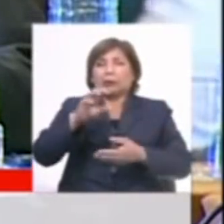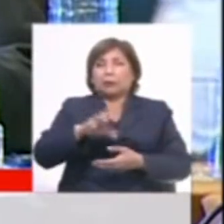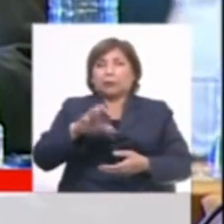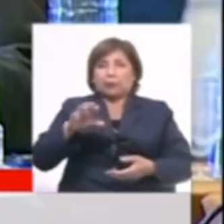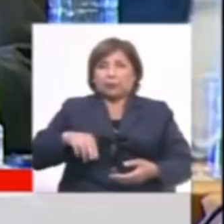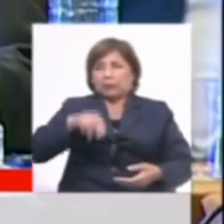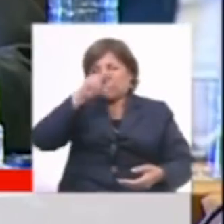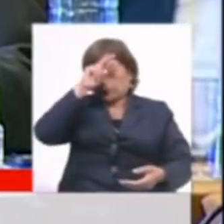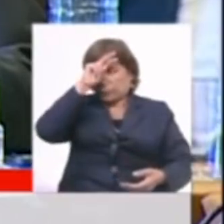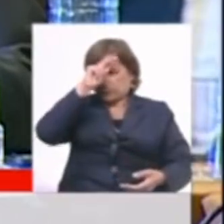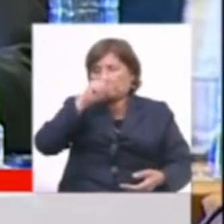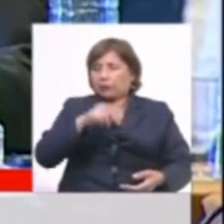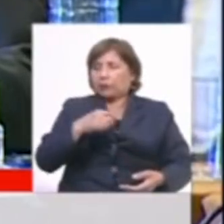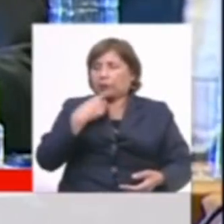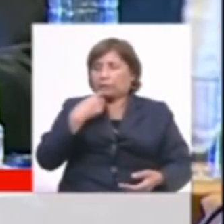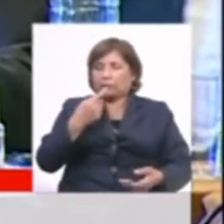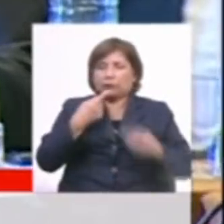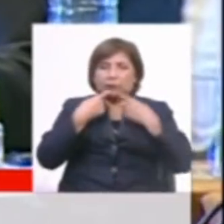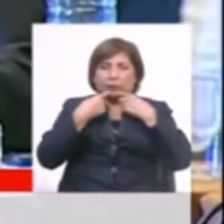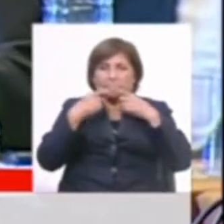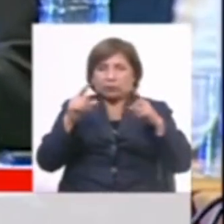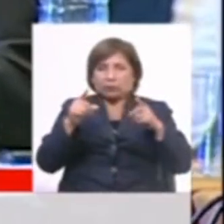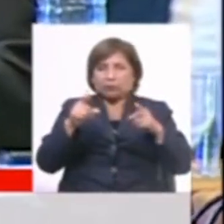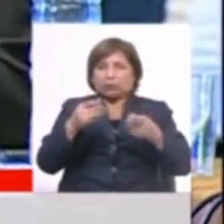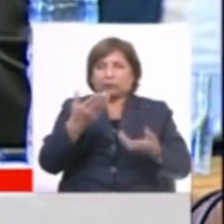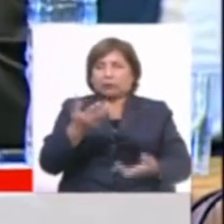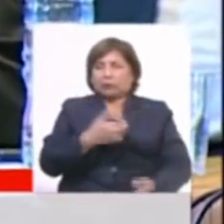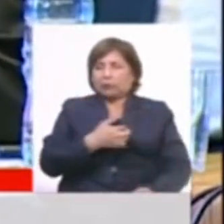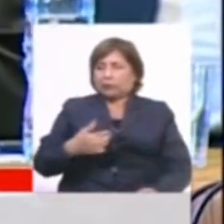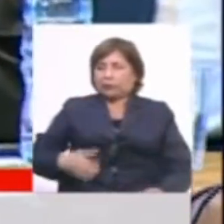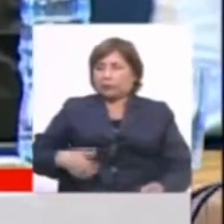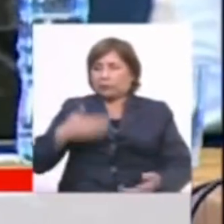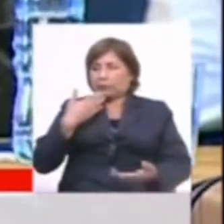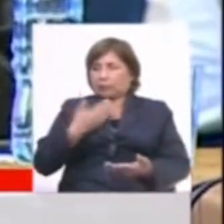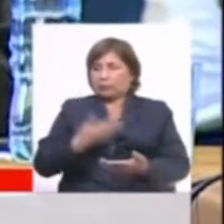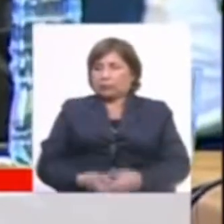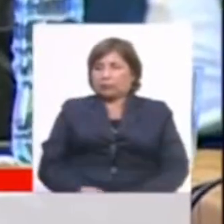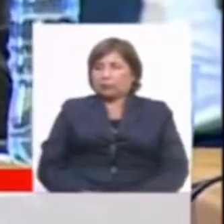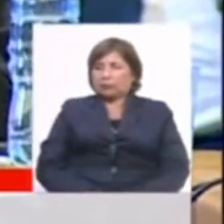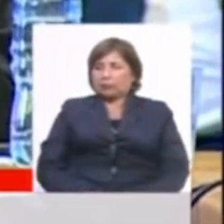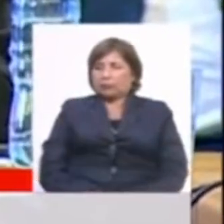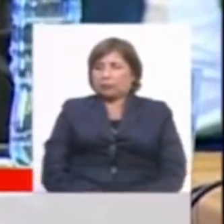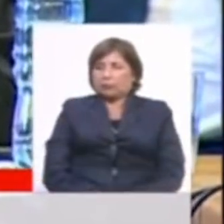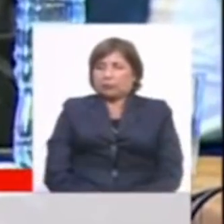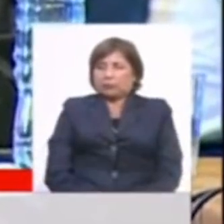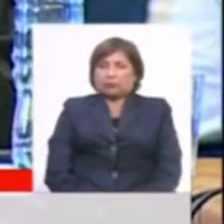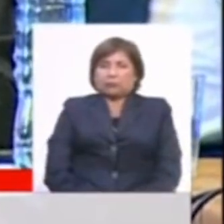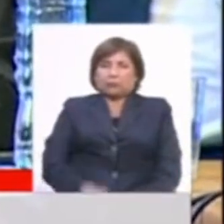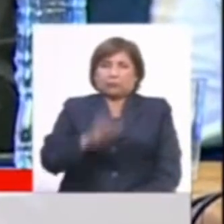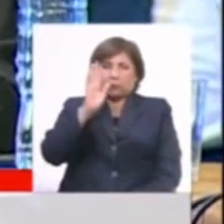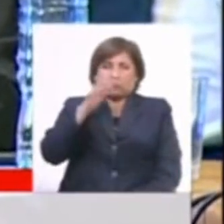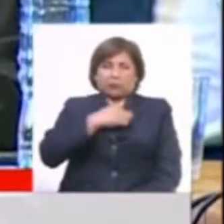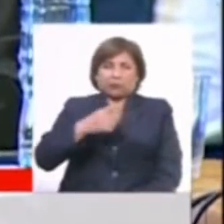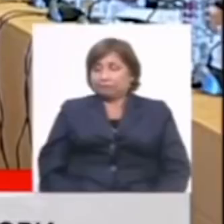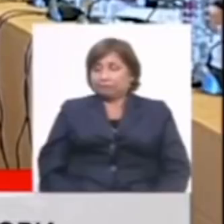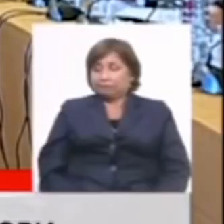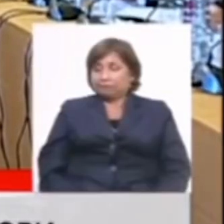peruano. Eso es lo que quería anunciar, señora presidenta. Muchas gracias. Sí, señora presidenta, señora presidenta.